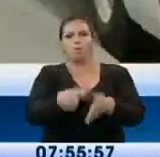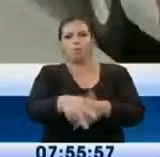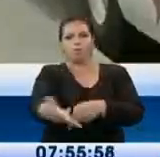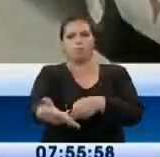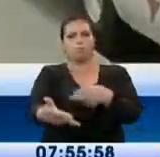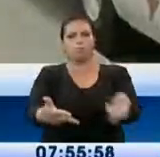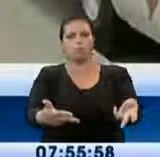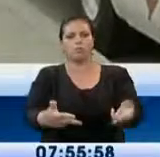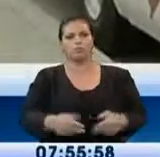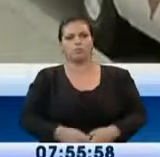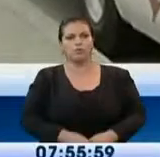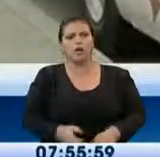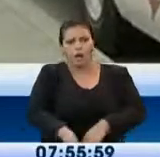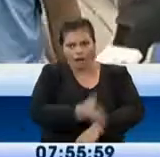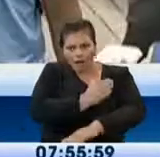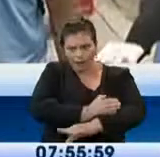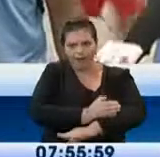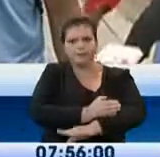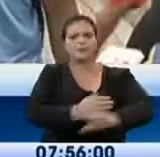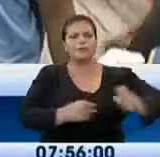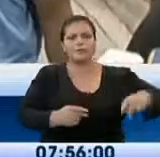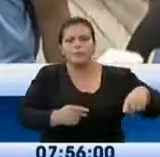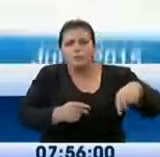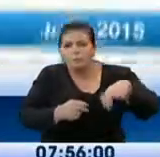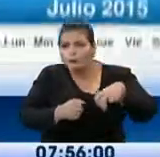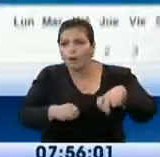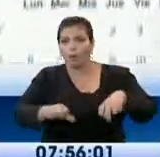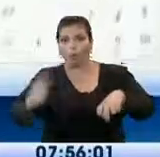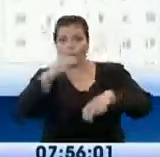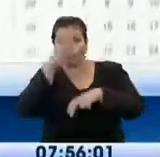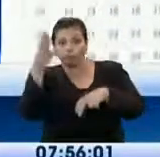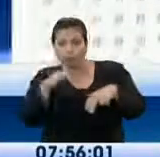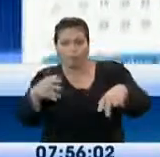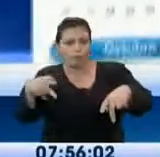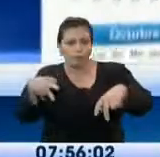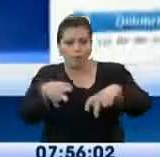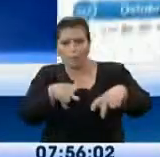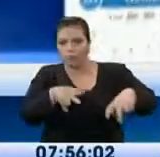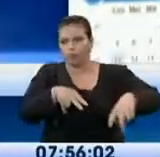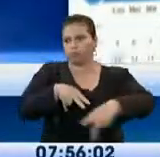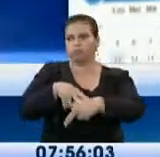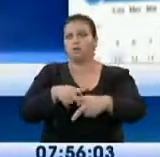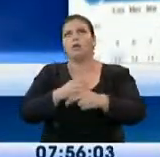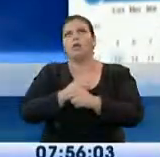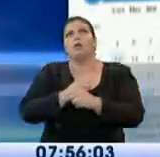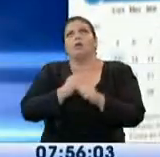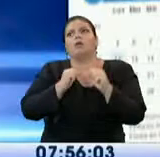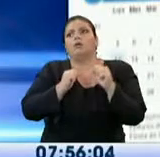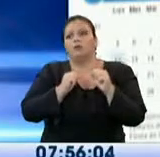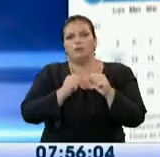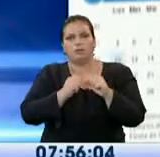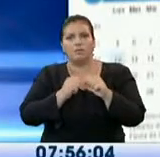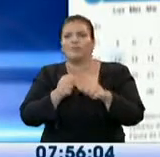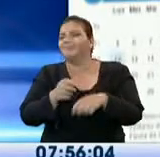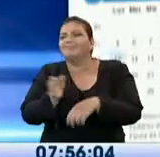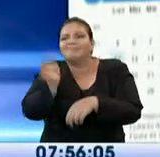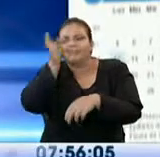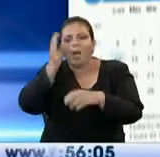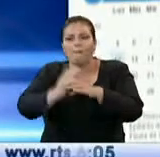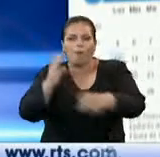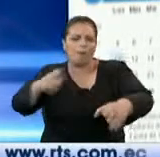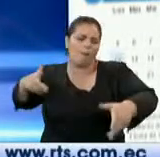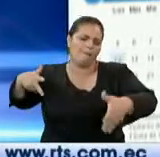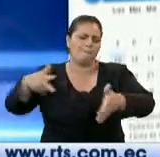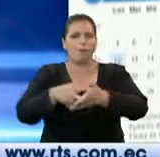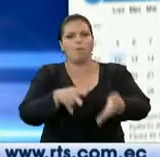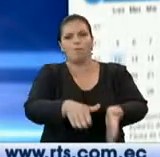la reina por este lado de acá y los cogió de lleno. Según cifras de la CTE, de enero a julio se registraron 49 accidentes